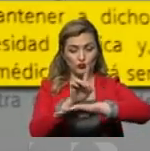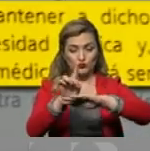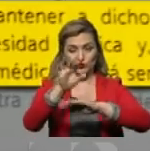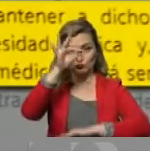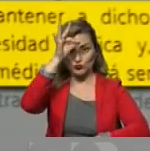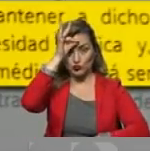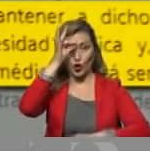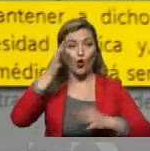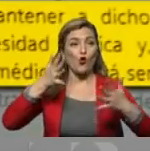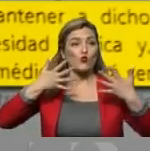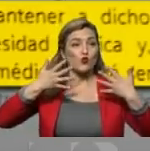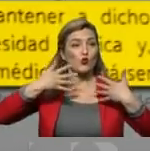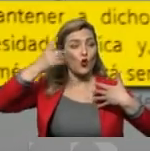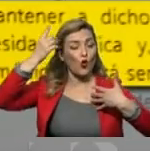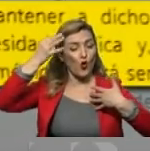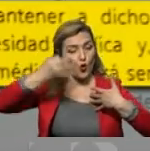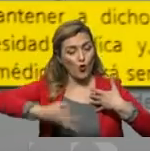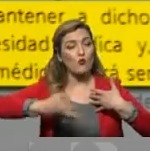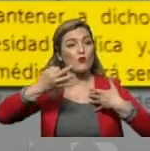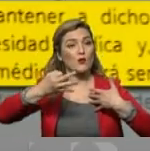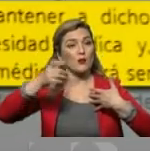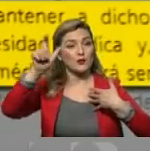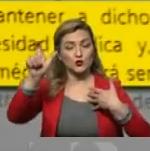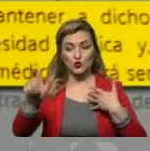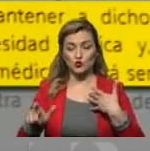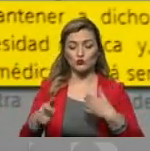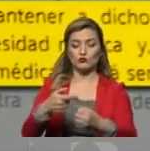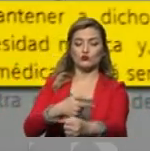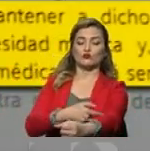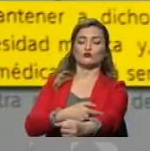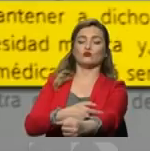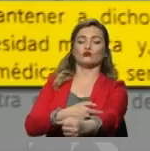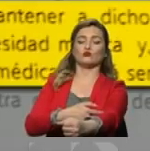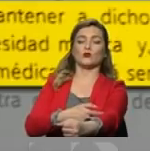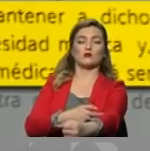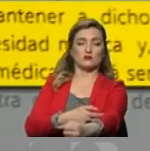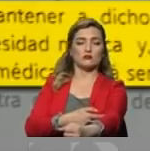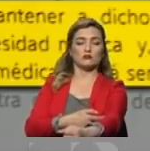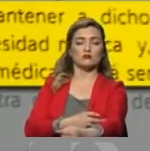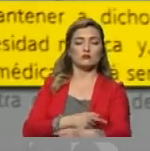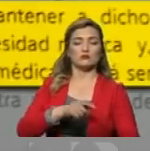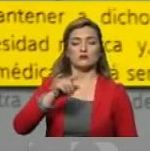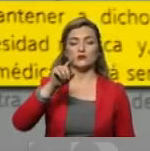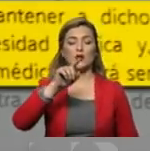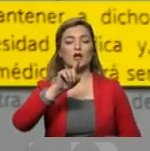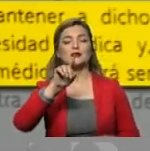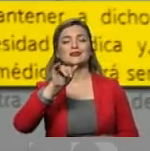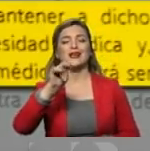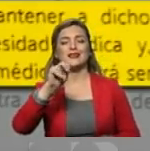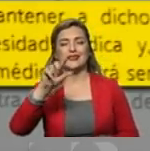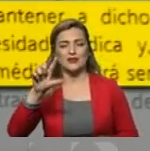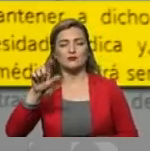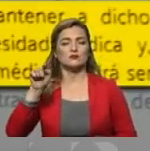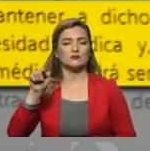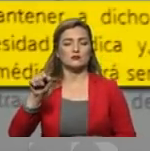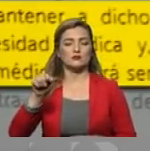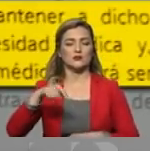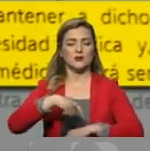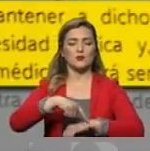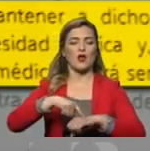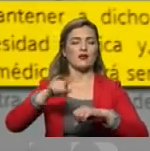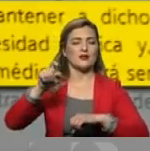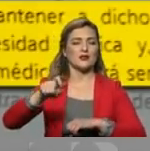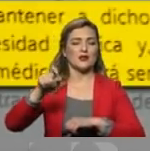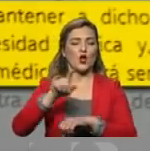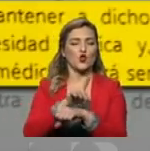Hospital Guayaquil para que cumpla con mantener a dicho ciudadano procesado, Daniel Josué Salcedo Bonilla, mientras que dure la